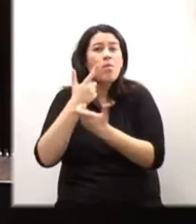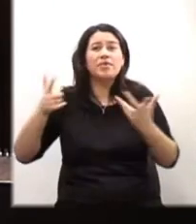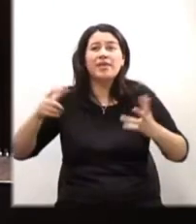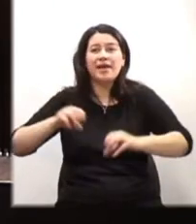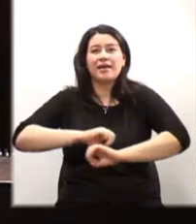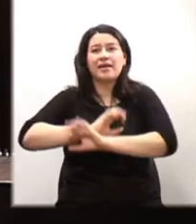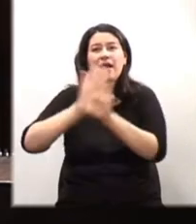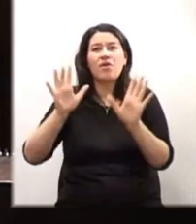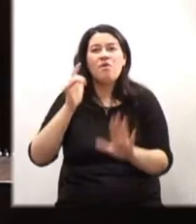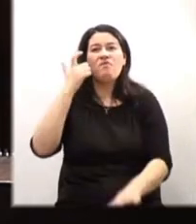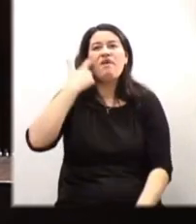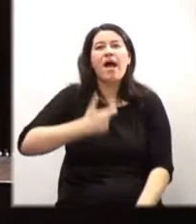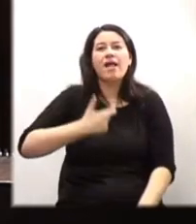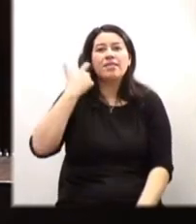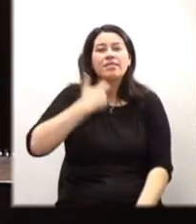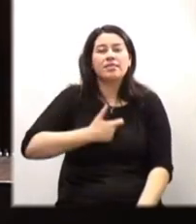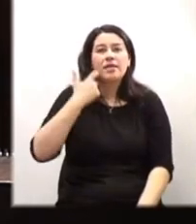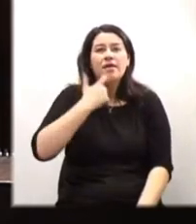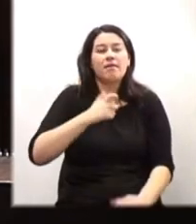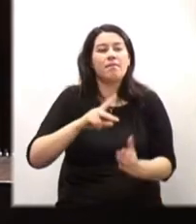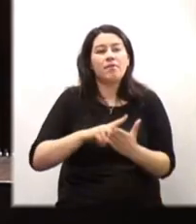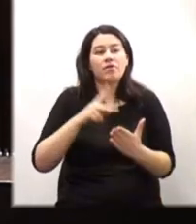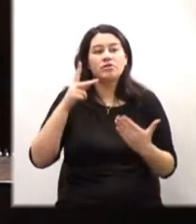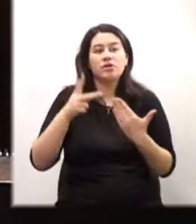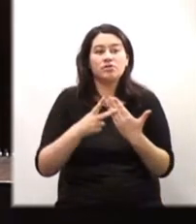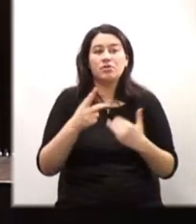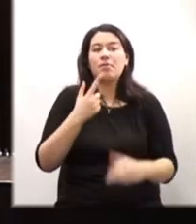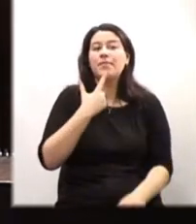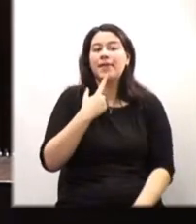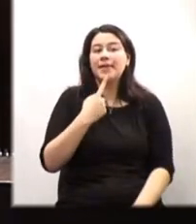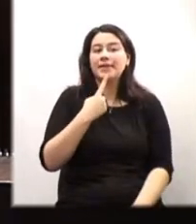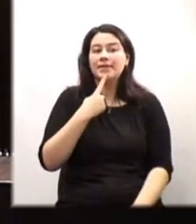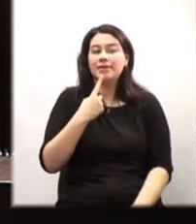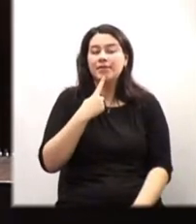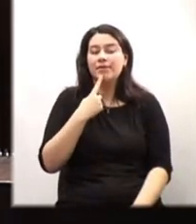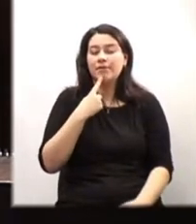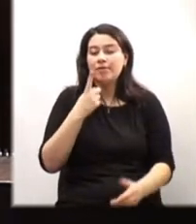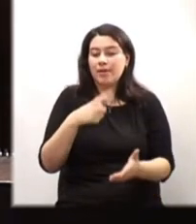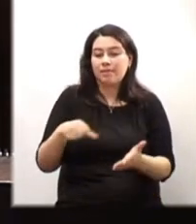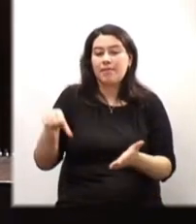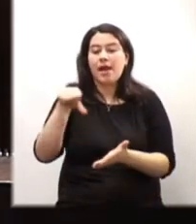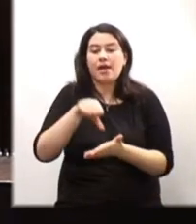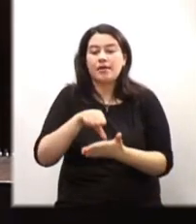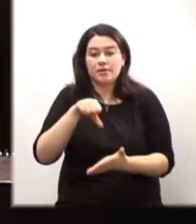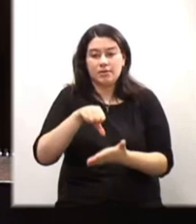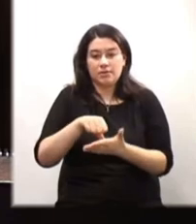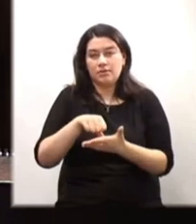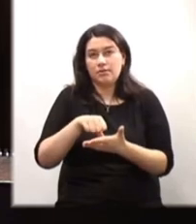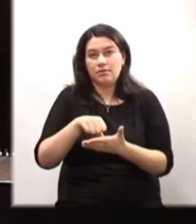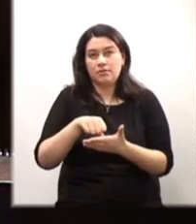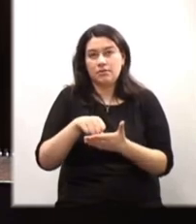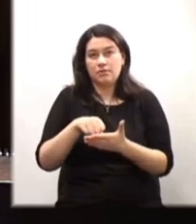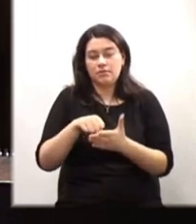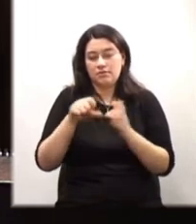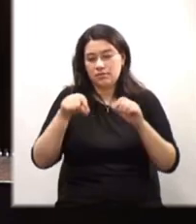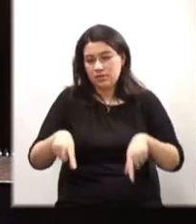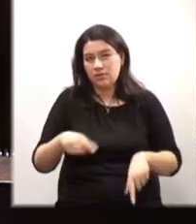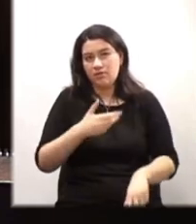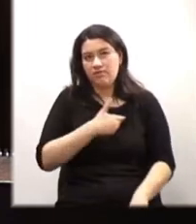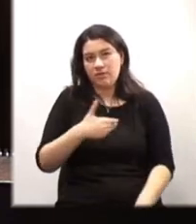la falta de proyecto político, de proyecto de país por parte de este